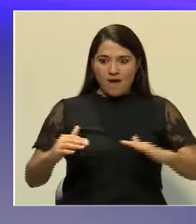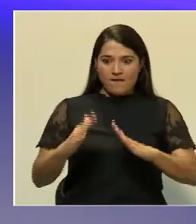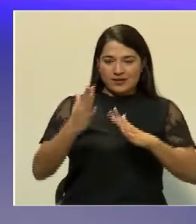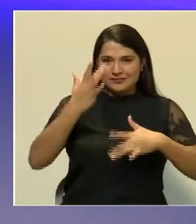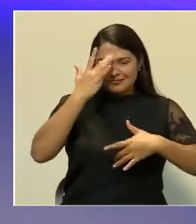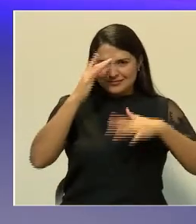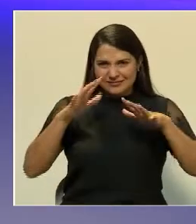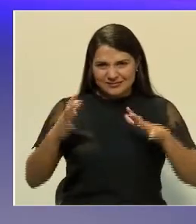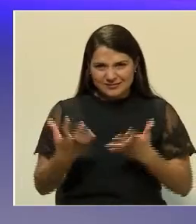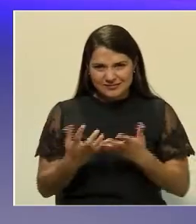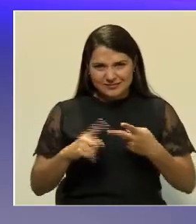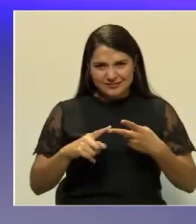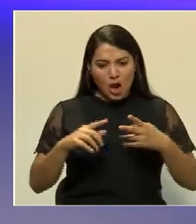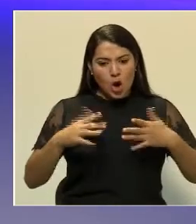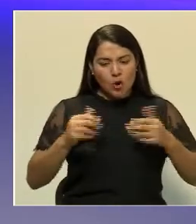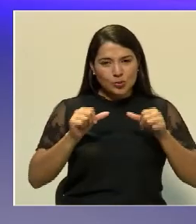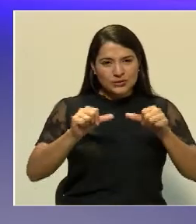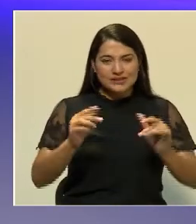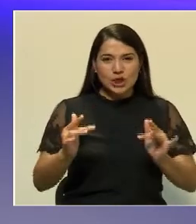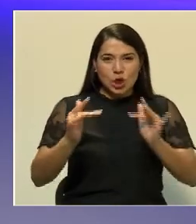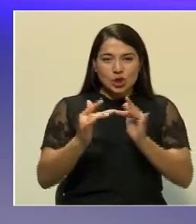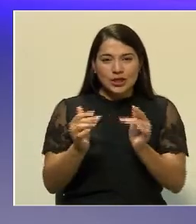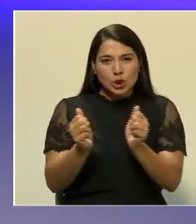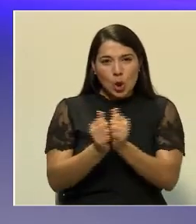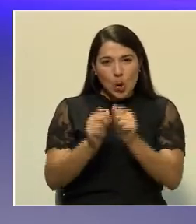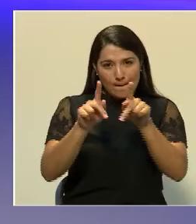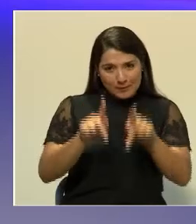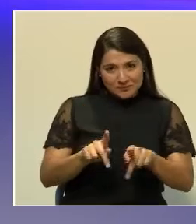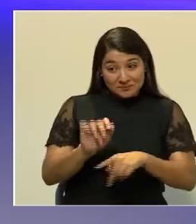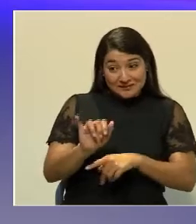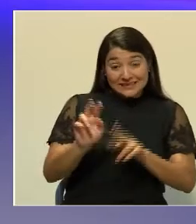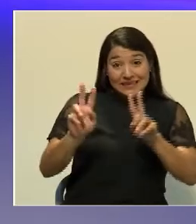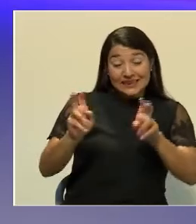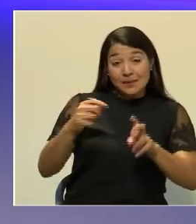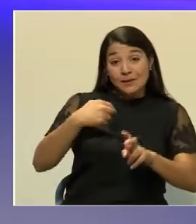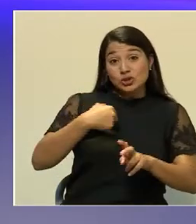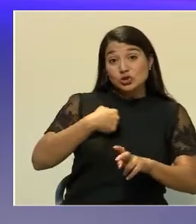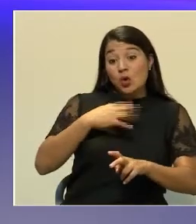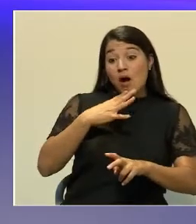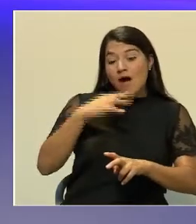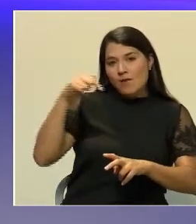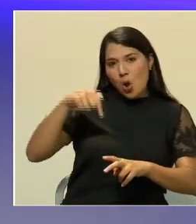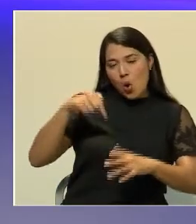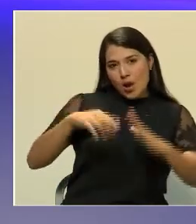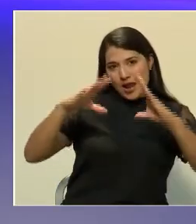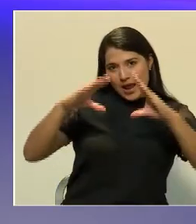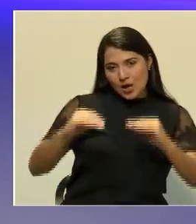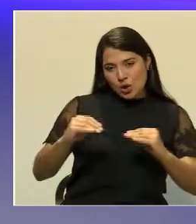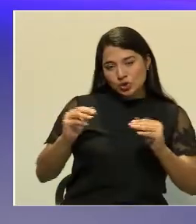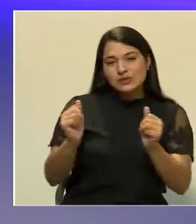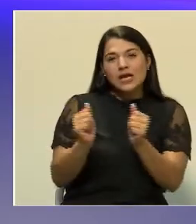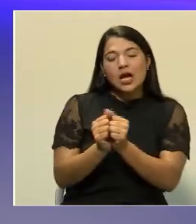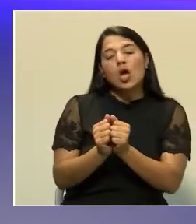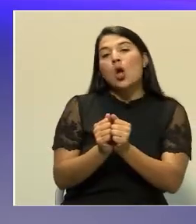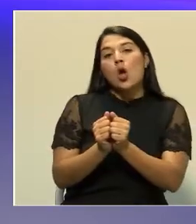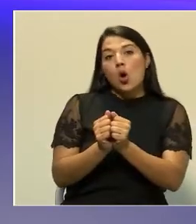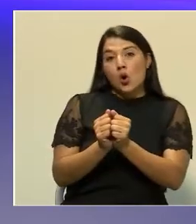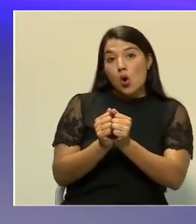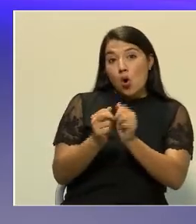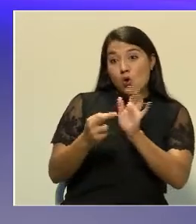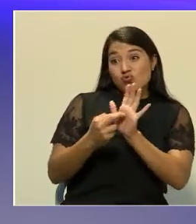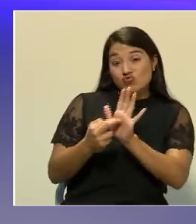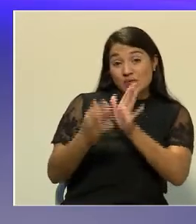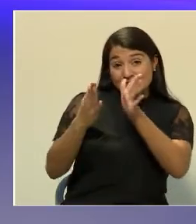con el público? Estos son algunos de los temas que voy a conversar esta noche con la gestora cultural,